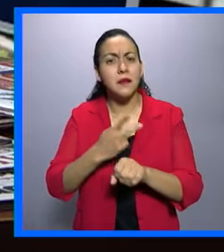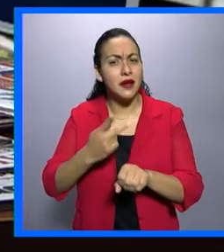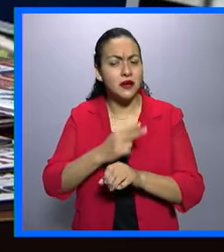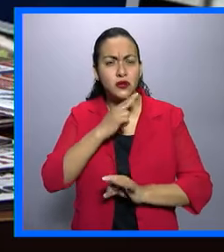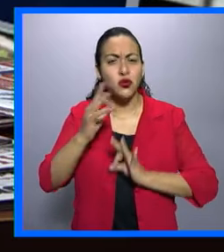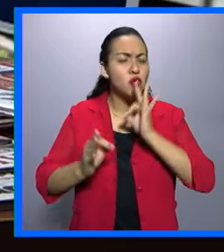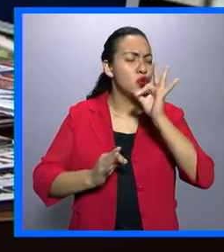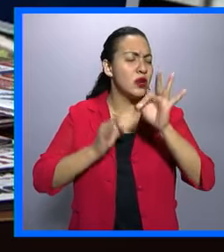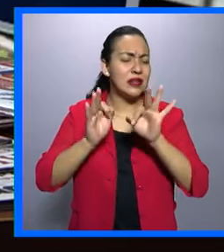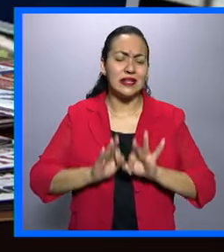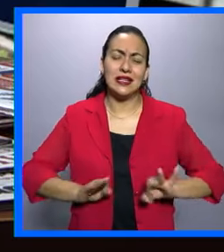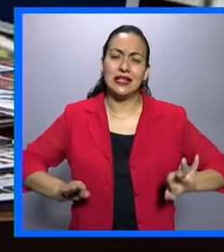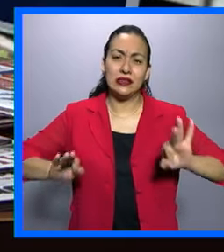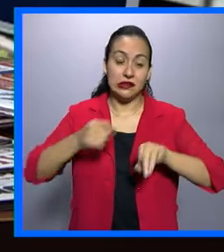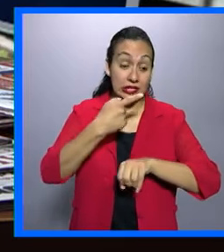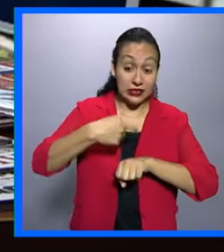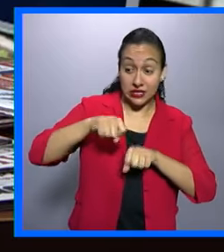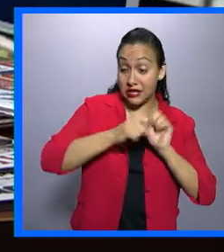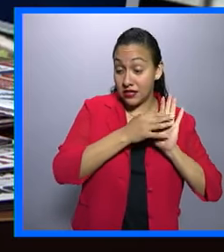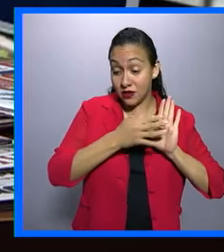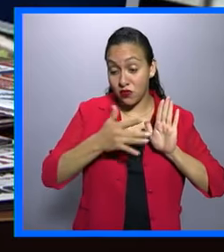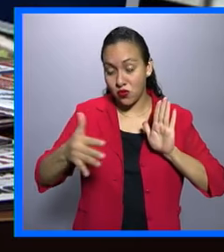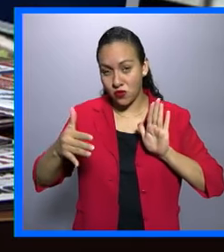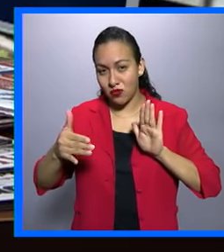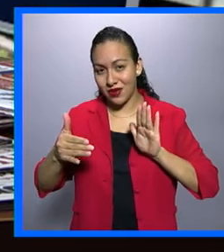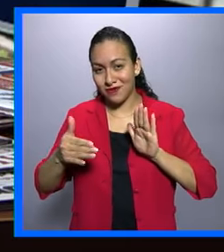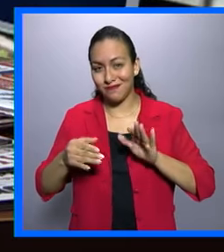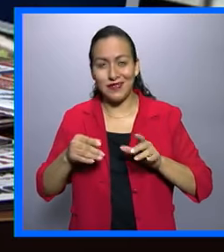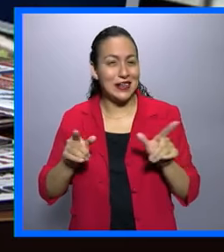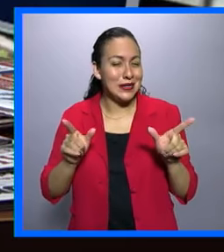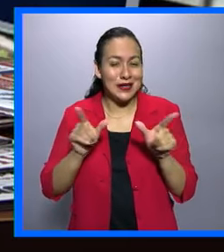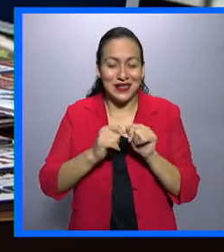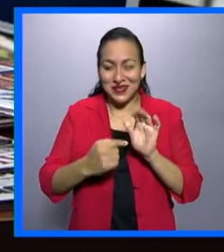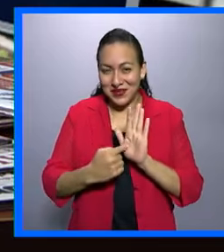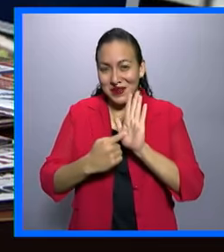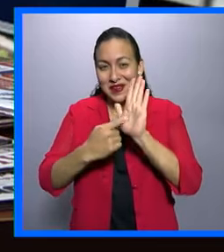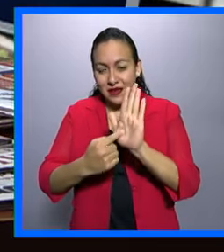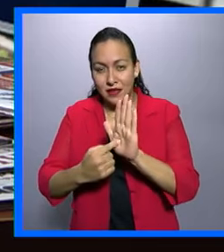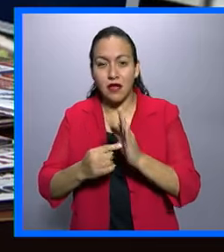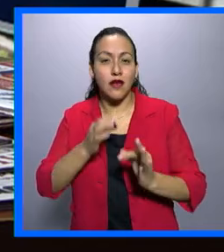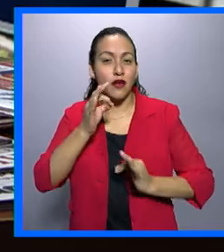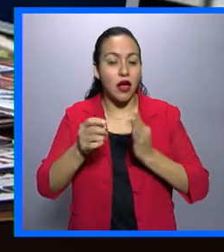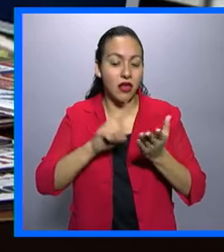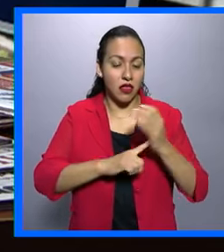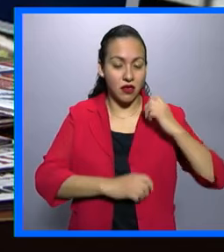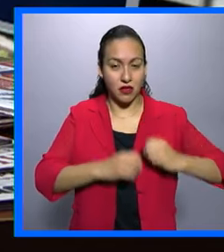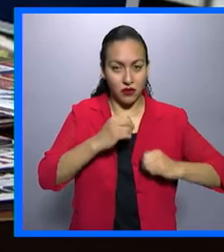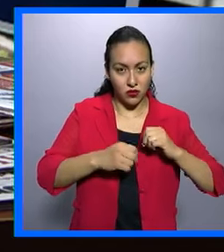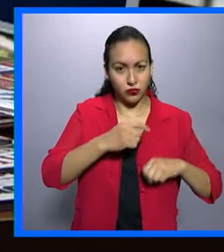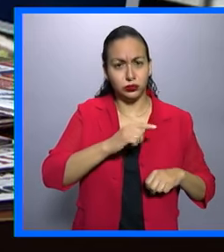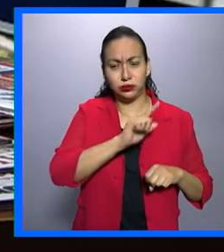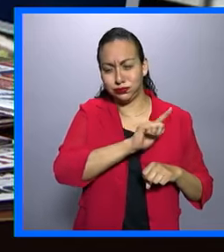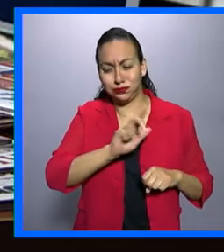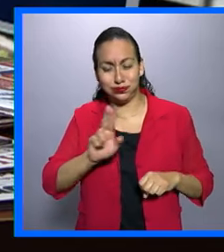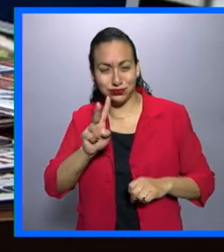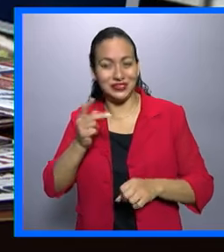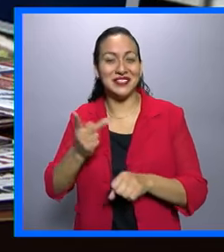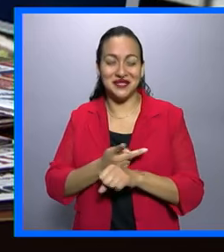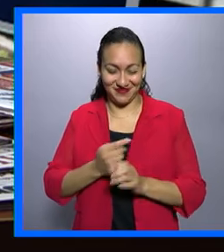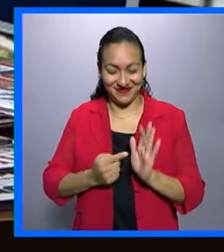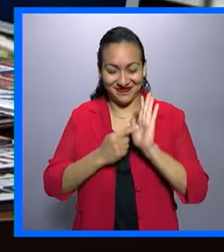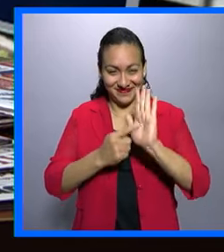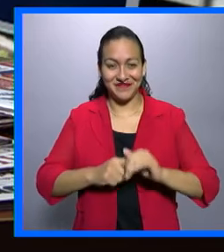el resumen de la información más destacada del Poder Judicial de la Federación que se generó a lo largo de esta